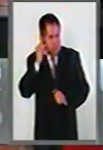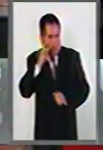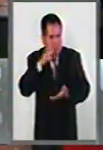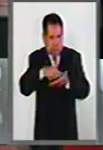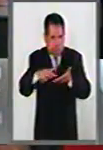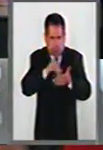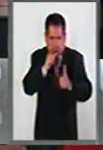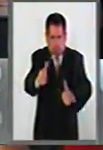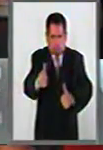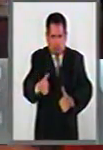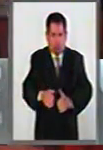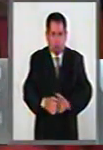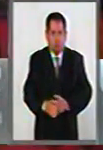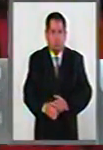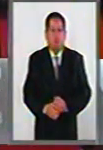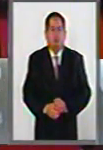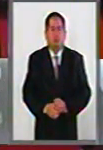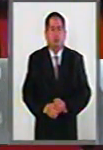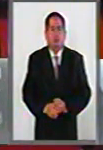han leído.